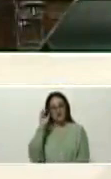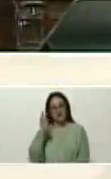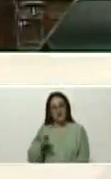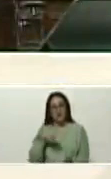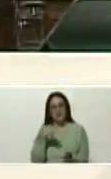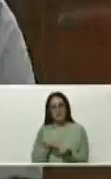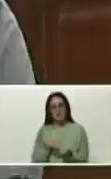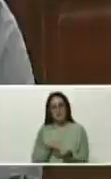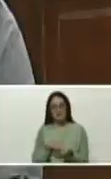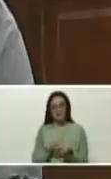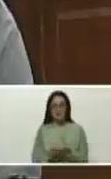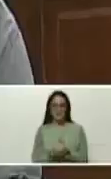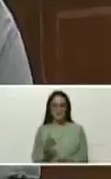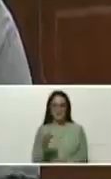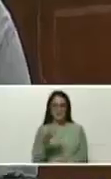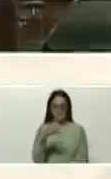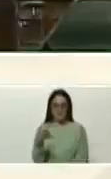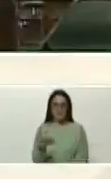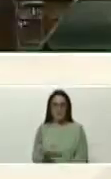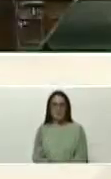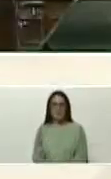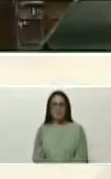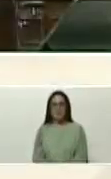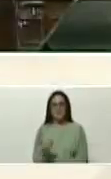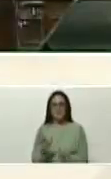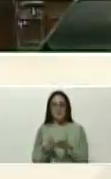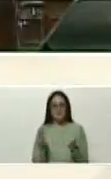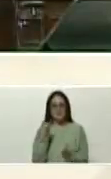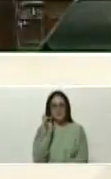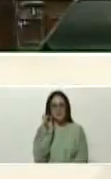compañera Blanca de Cao, ya en el libro azul,